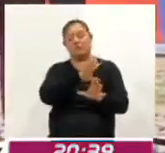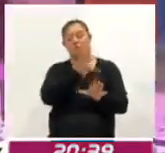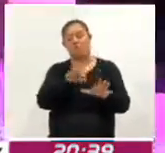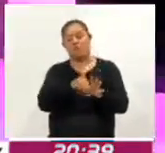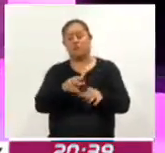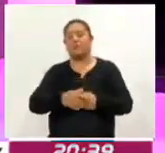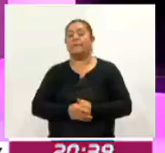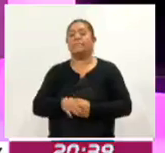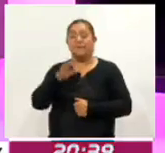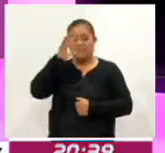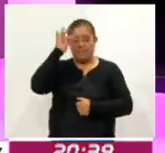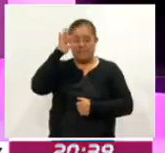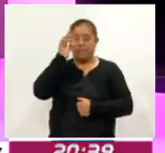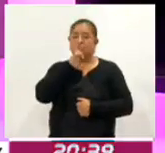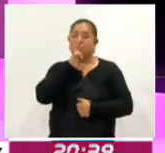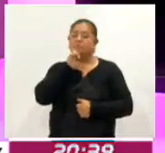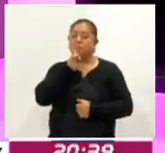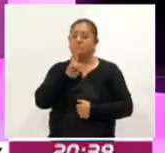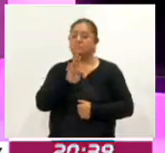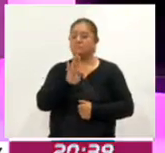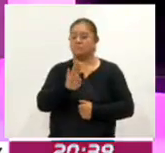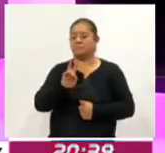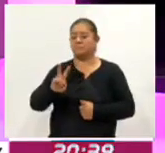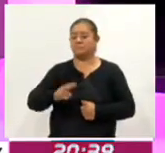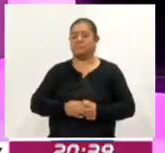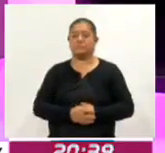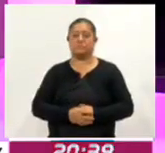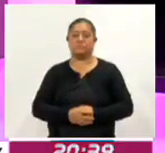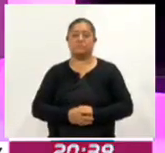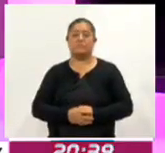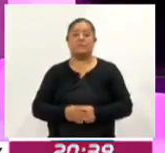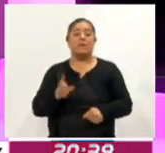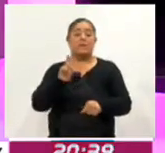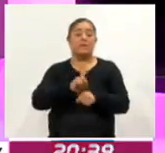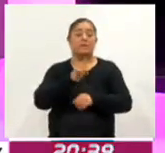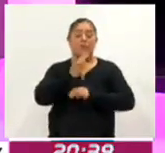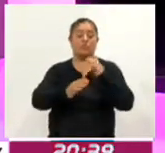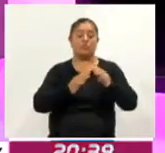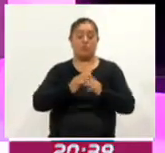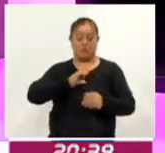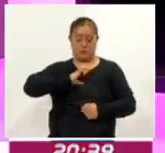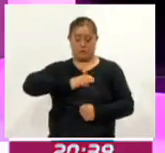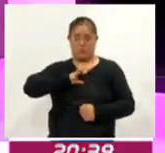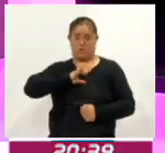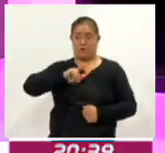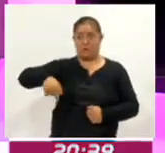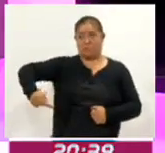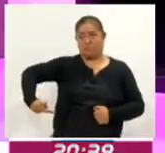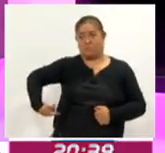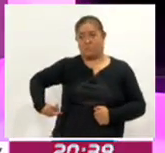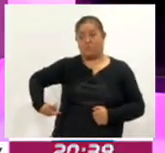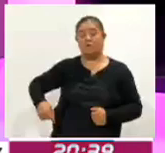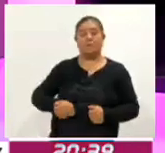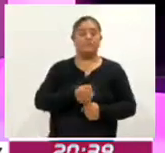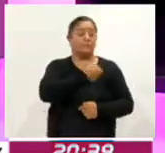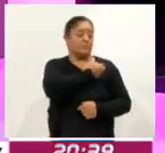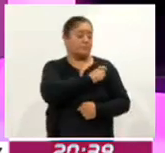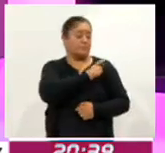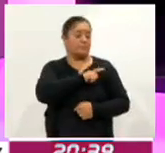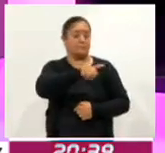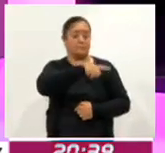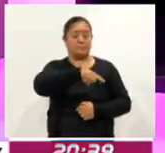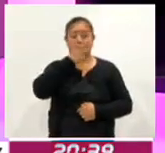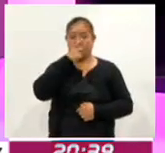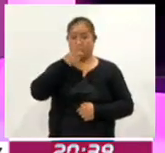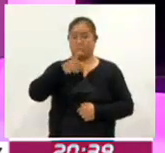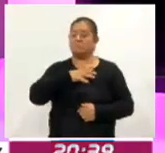Vázquez. Y en el Día Mundial del Cáncer de Riñón, el sector salud refrenda las diversas